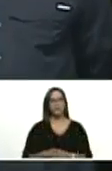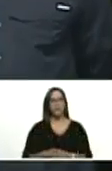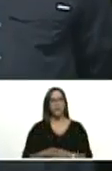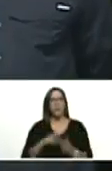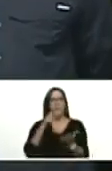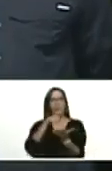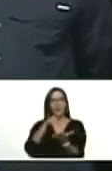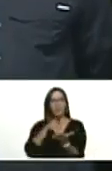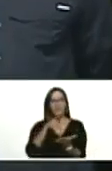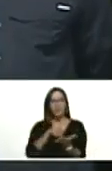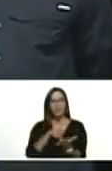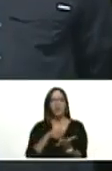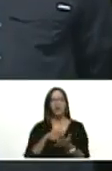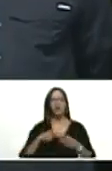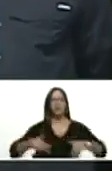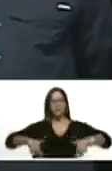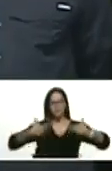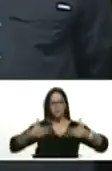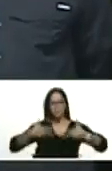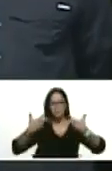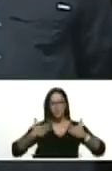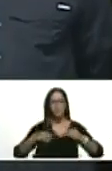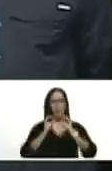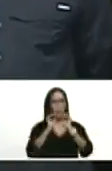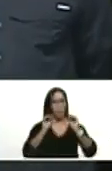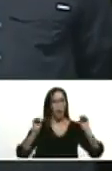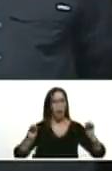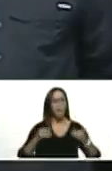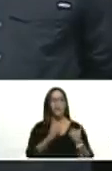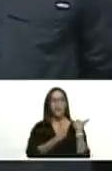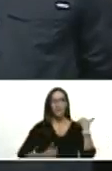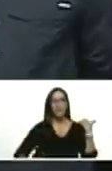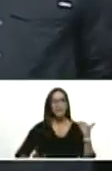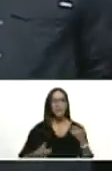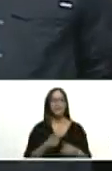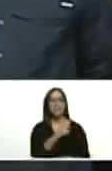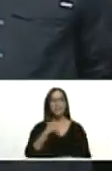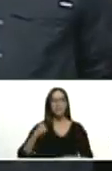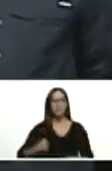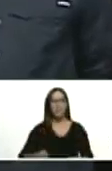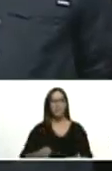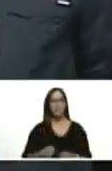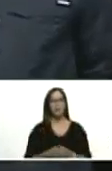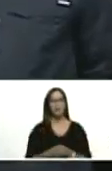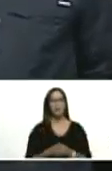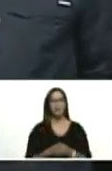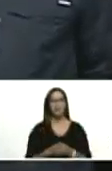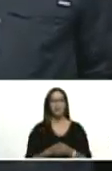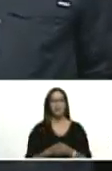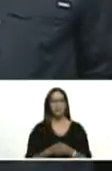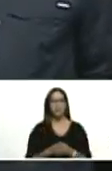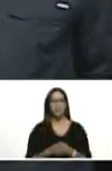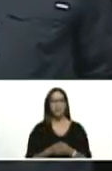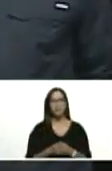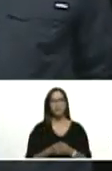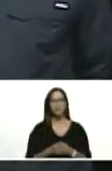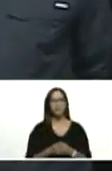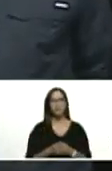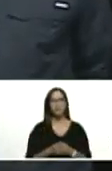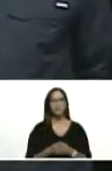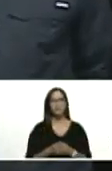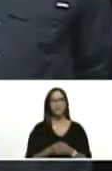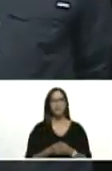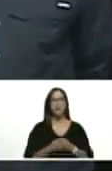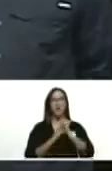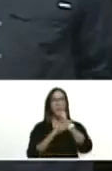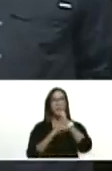participé en una videoconferencia convocada por el presidente de la República Popular China, Xi Jinping, con